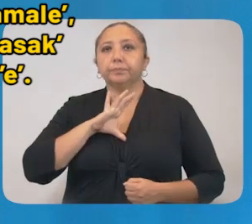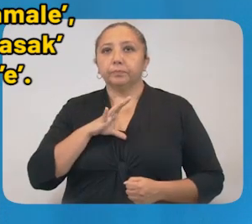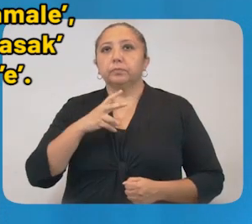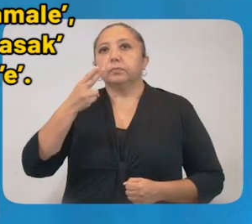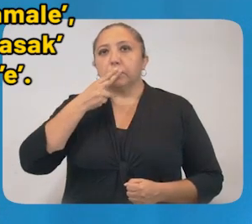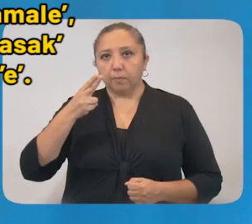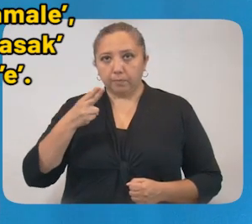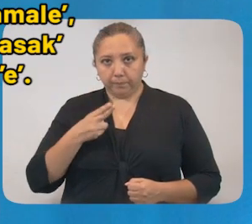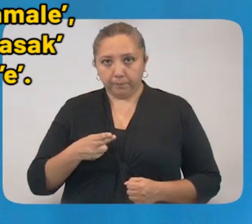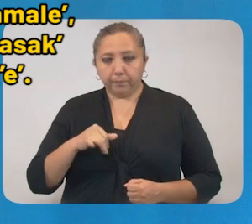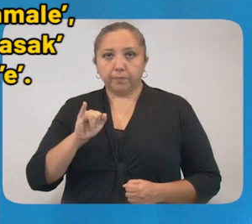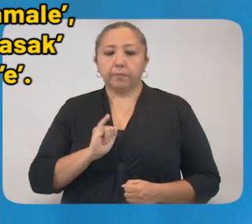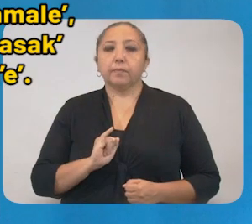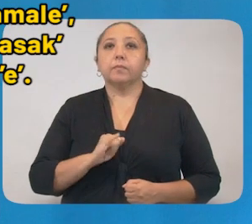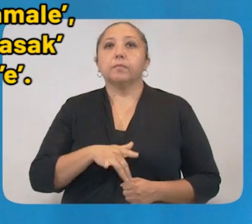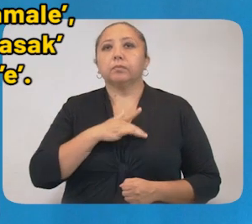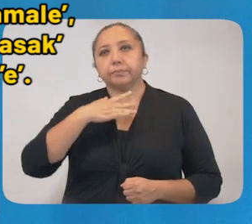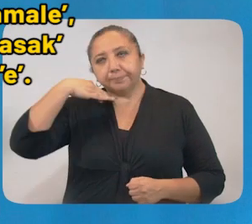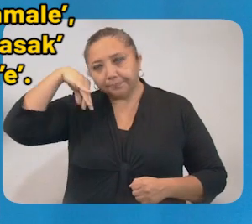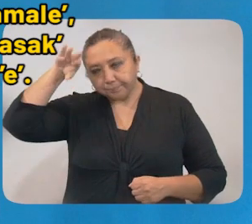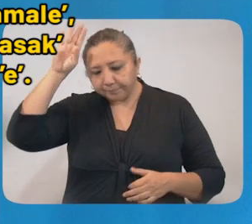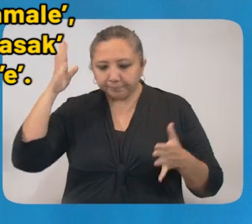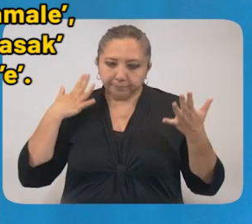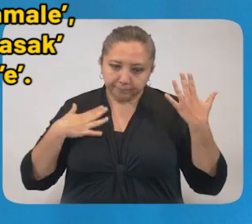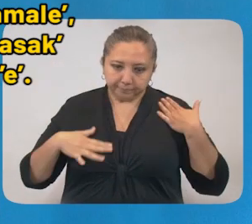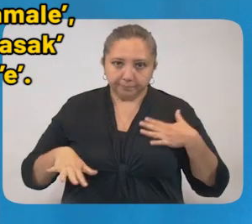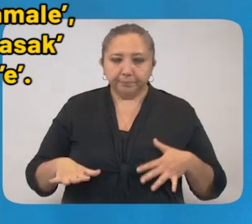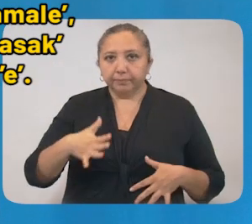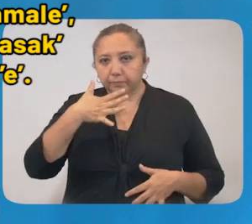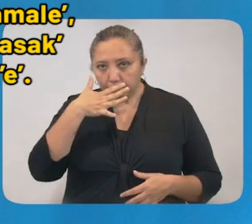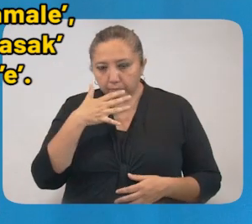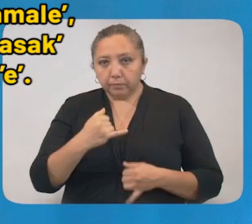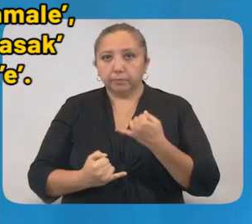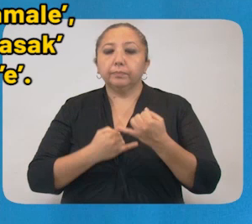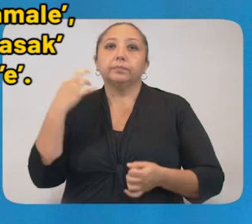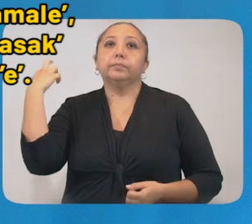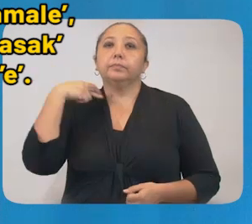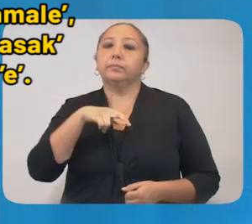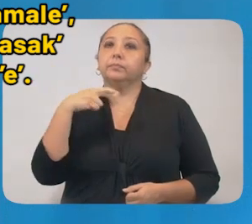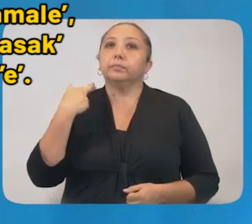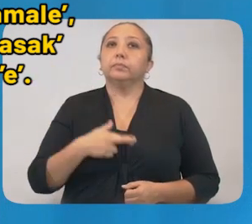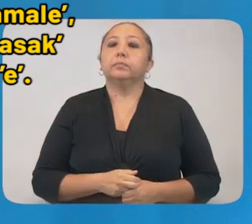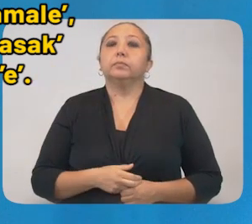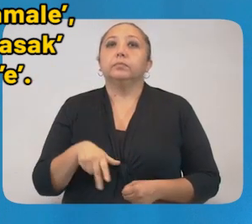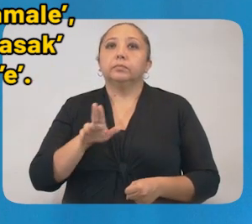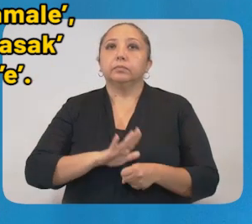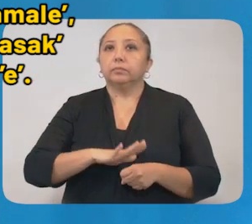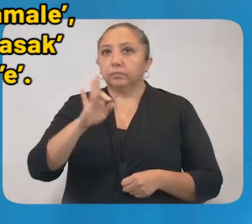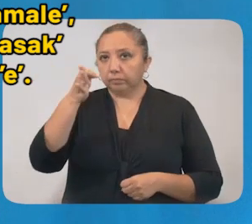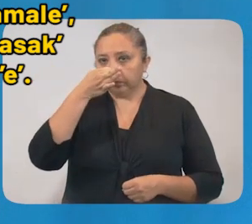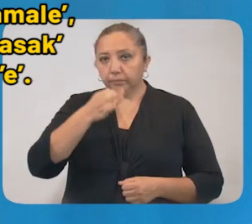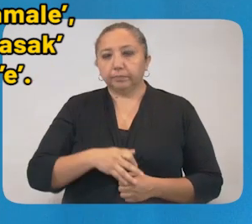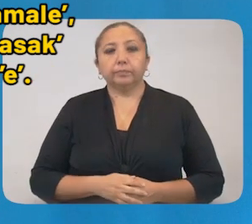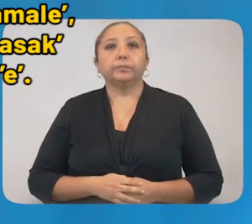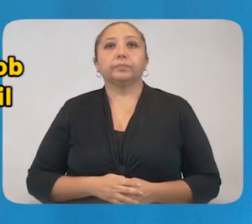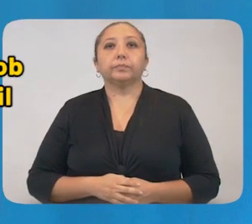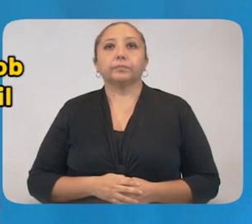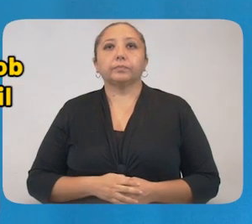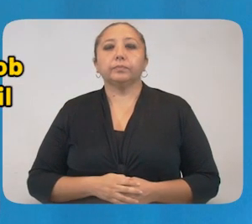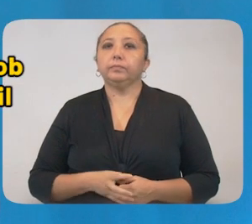o tabaquismo si presentan fiebre cansancio o tos seca acudir de inmediato al centro de salud más cercano